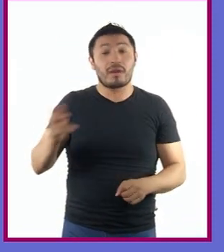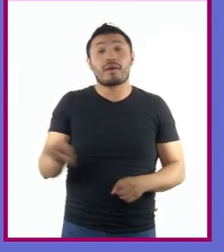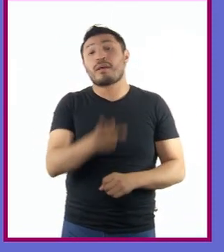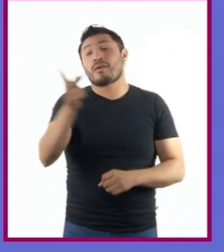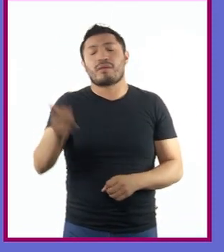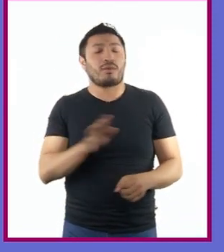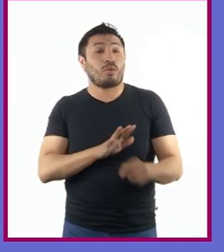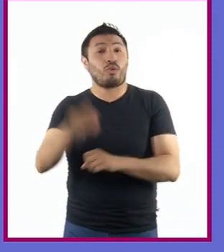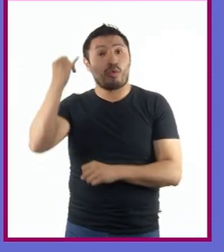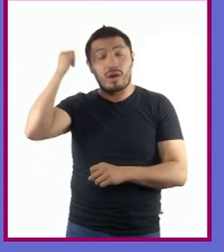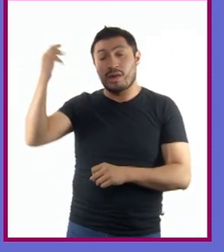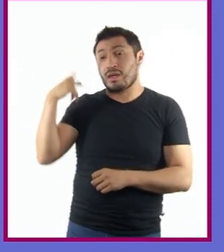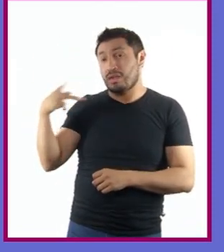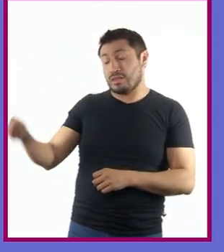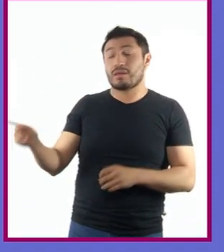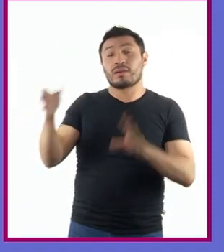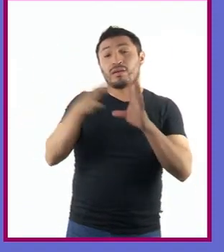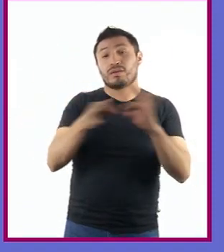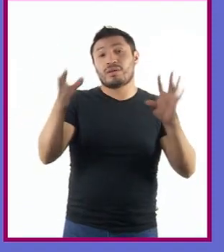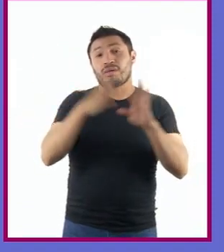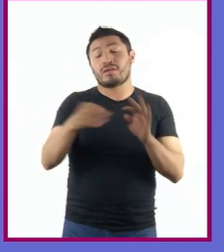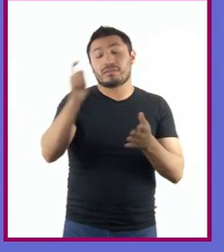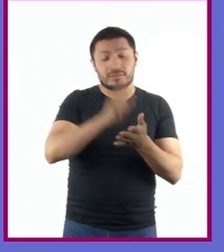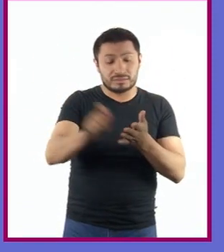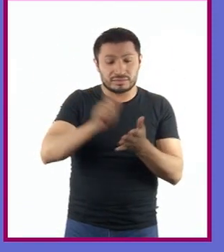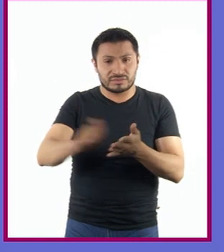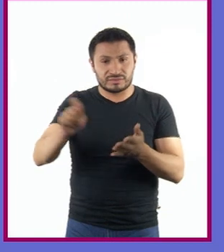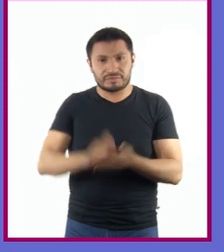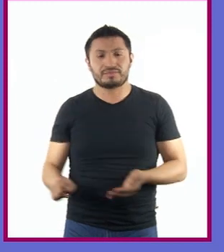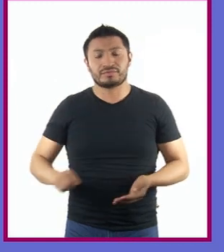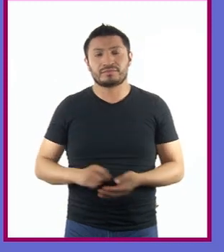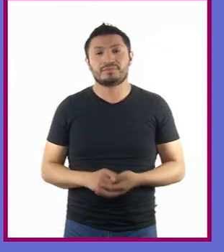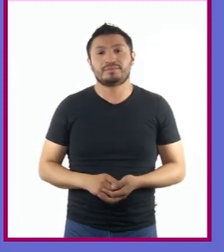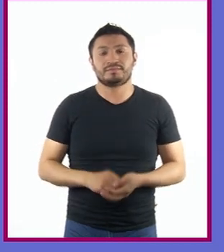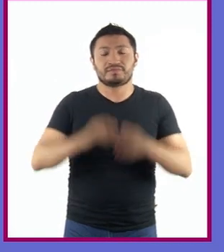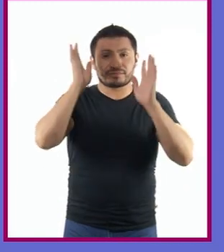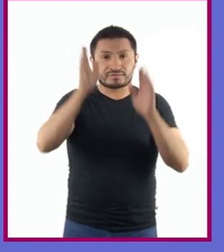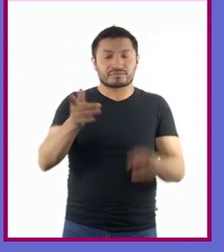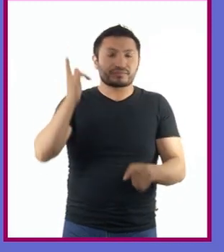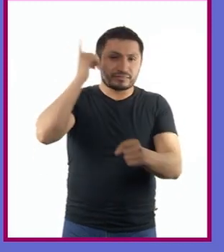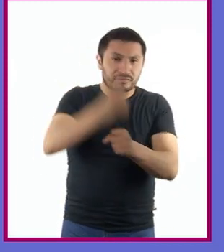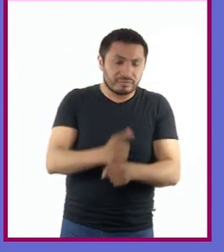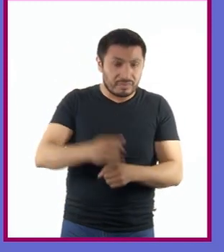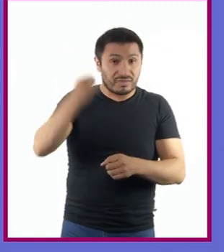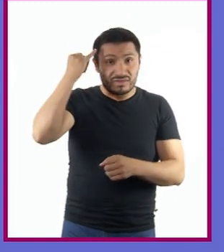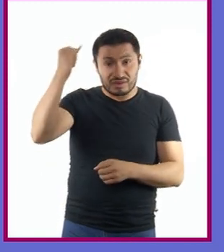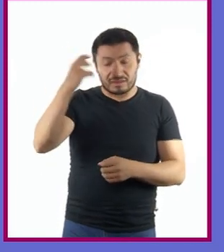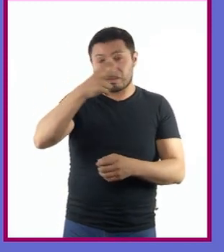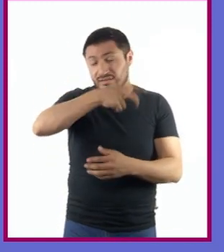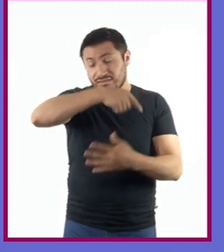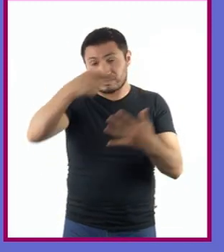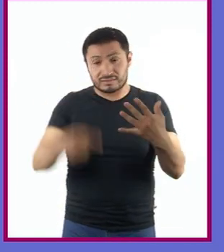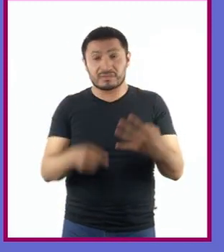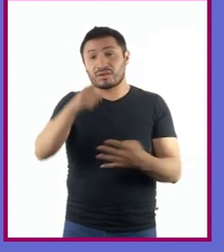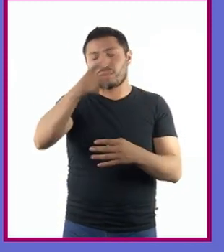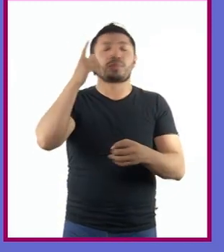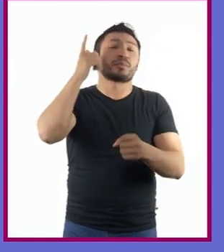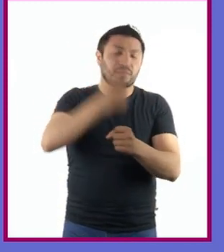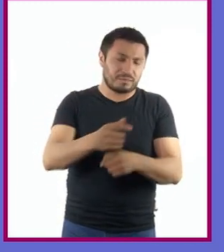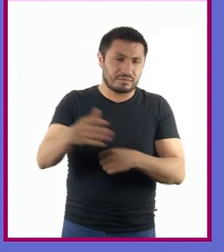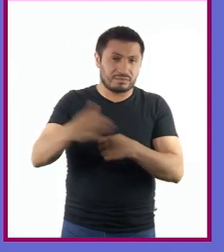las ideas que explican el texto? Una vez que hemos reconocido dichos elementos en el texto, podremos identificar